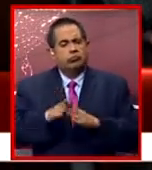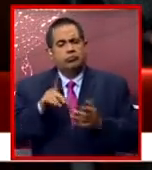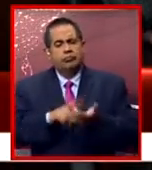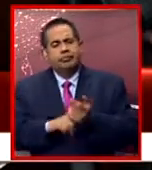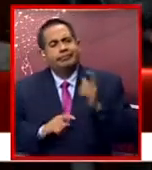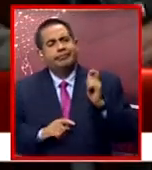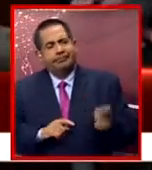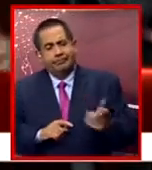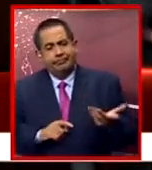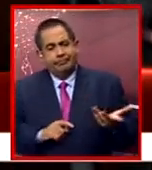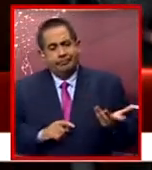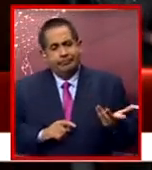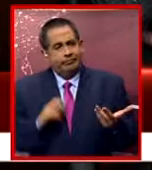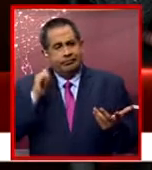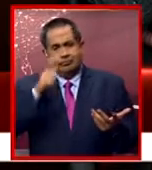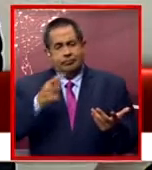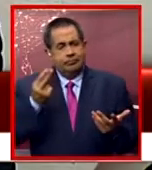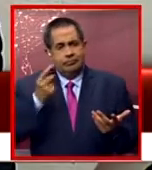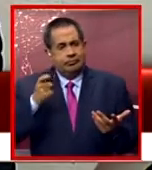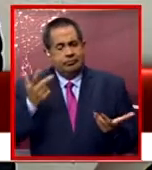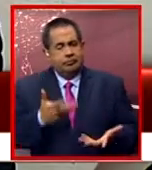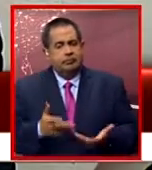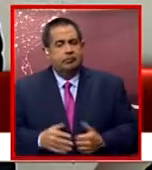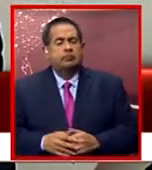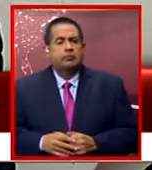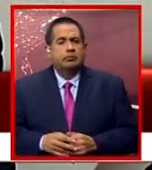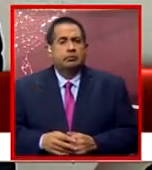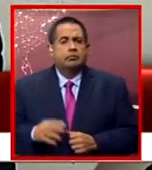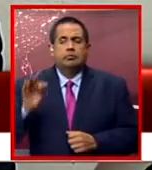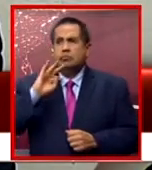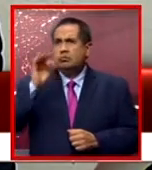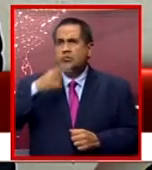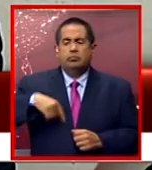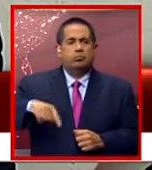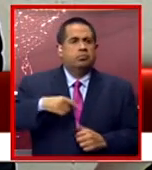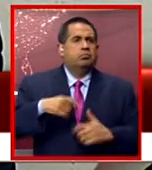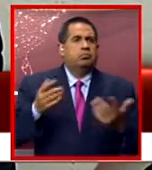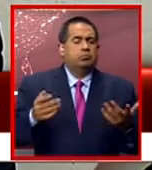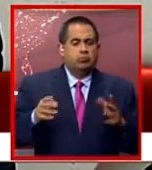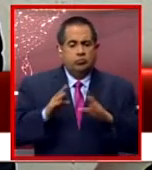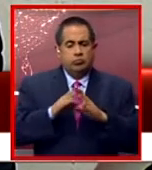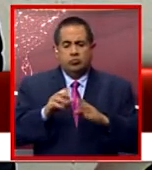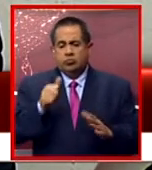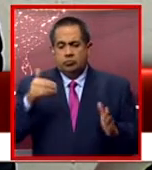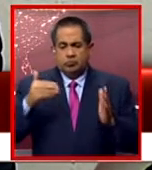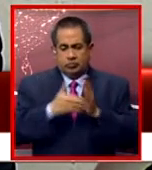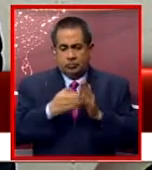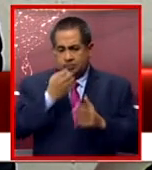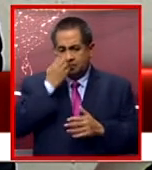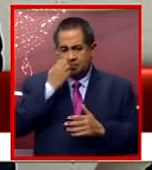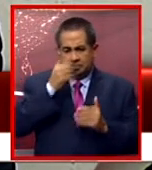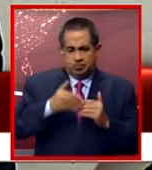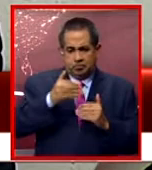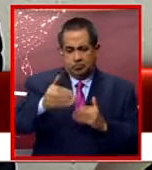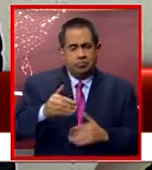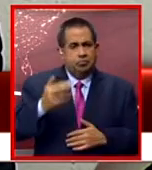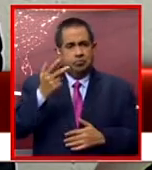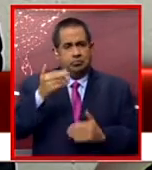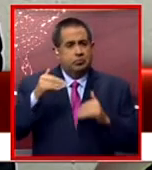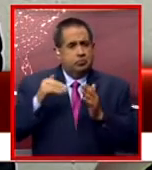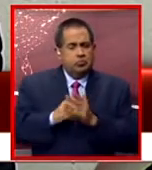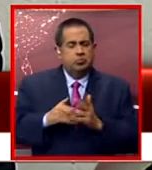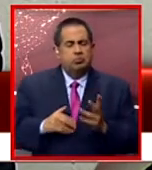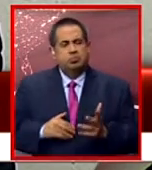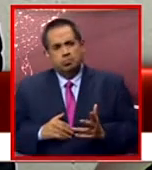que algo se está haciendo. Si pasamos de 6,000 escuelas a 25,000.